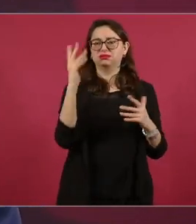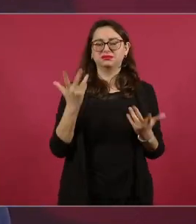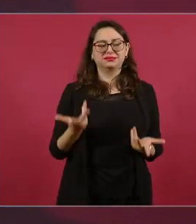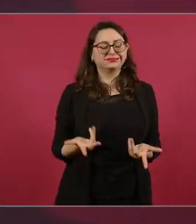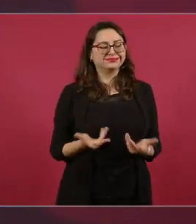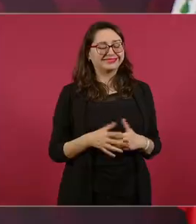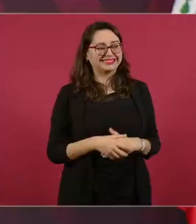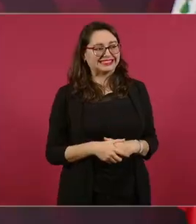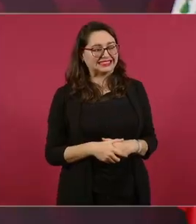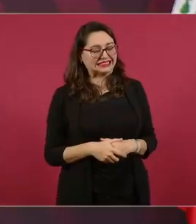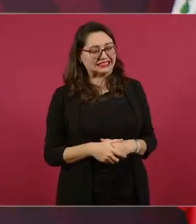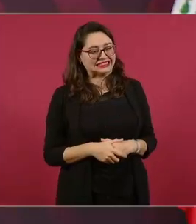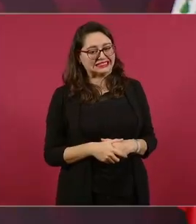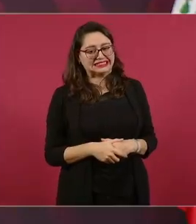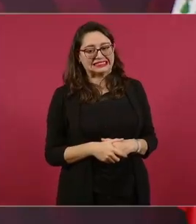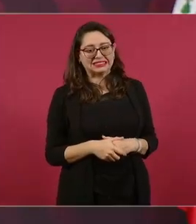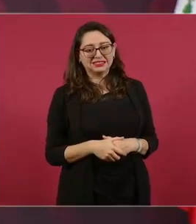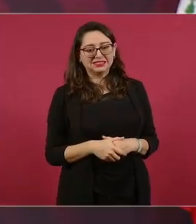En cambio, un joven,